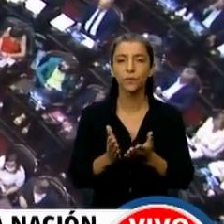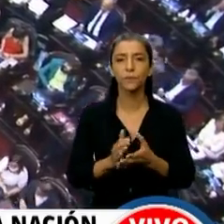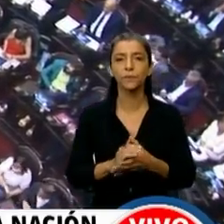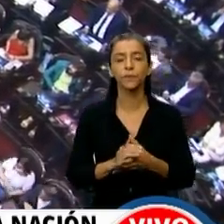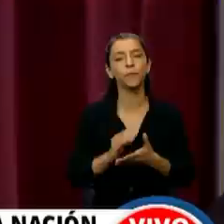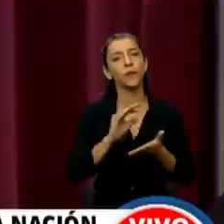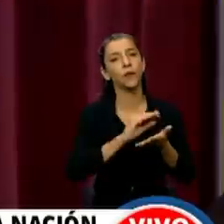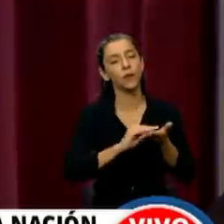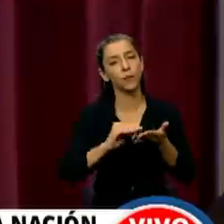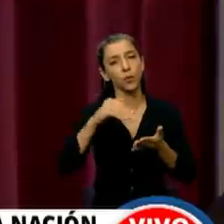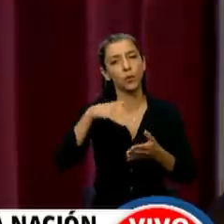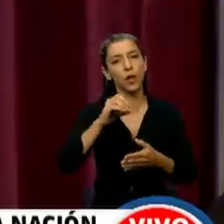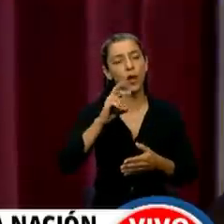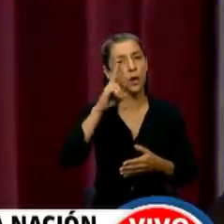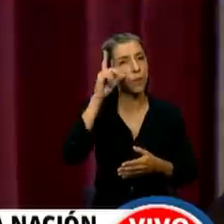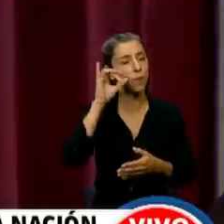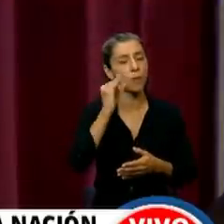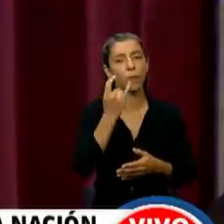diputada moreau